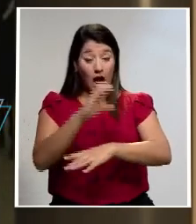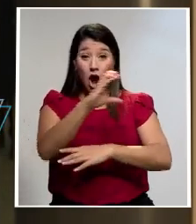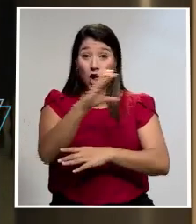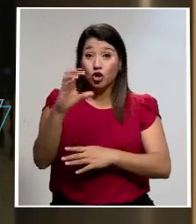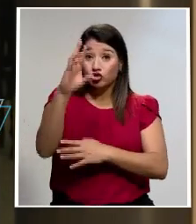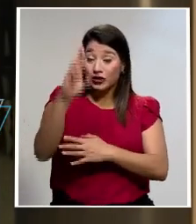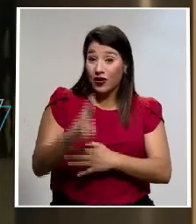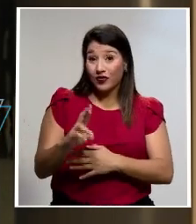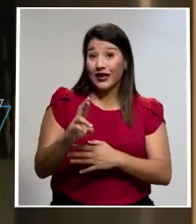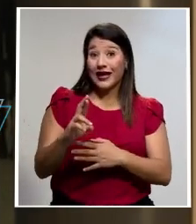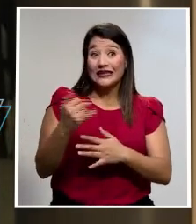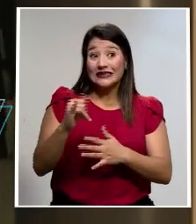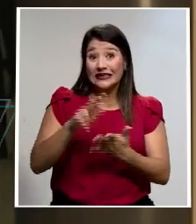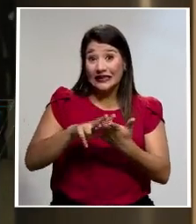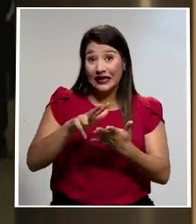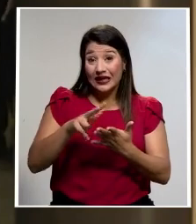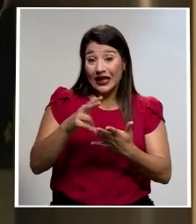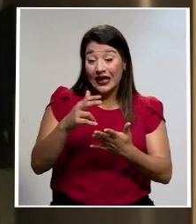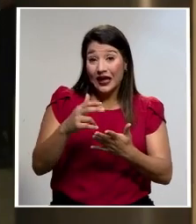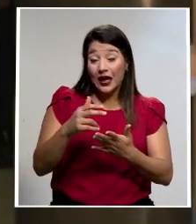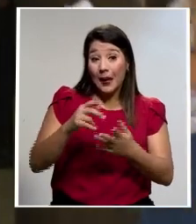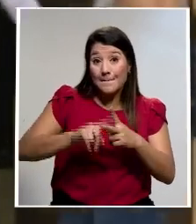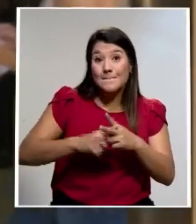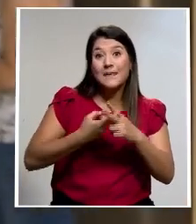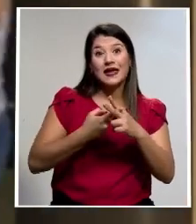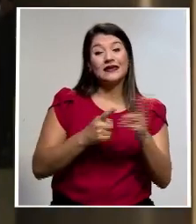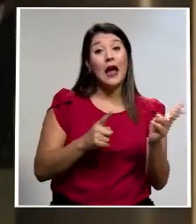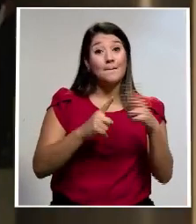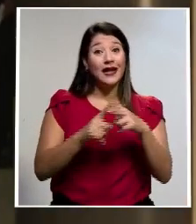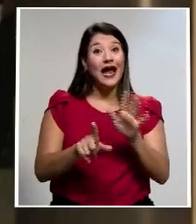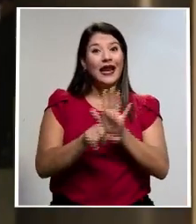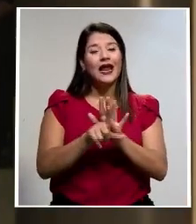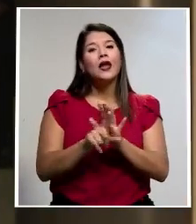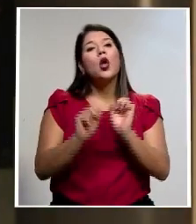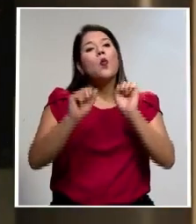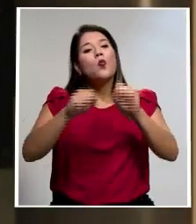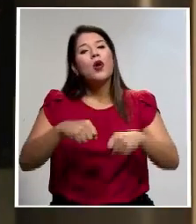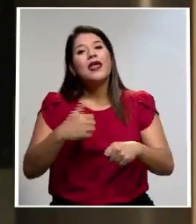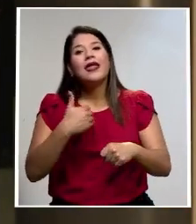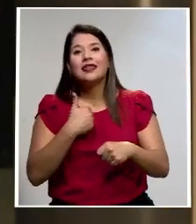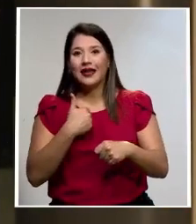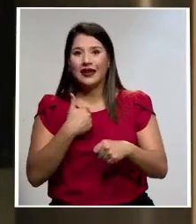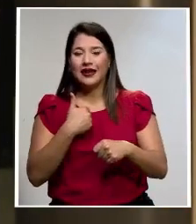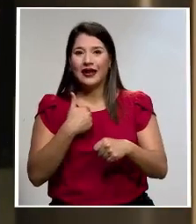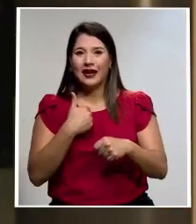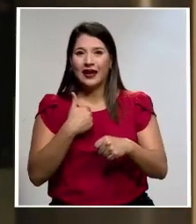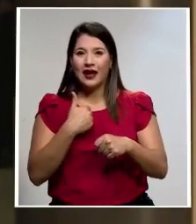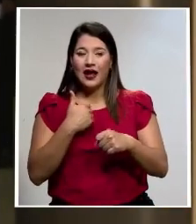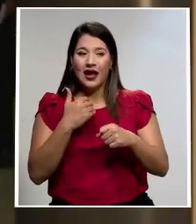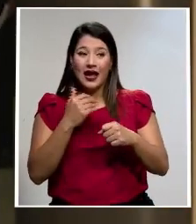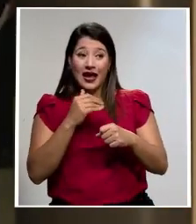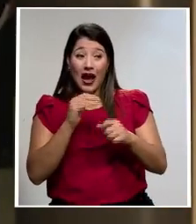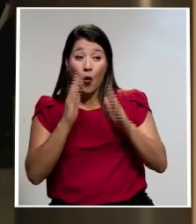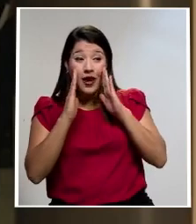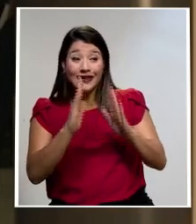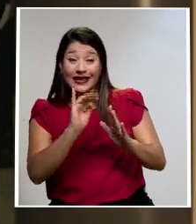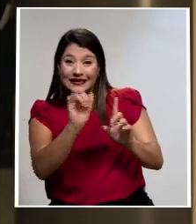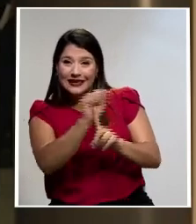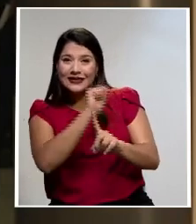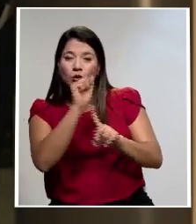tendría entonces cómo enfrentar una criminalidad muy particular, con muchos recursos, con mucha violencia, de una manera técnica,